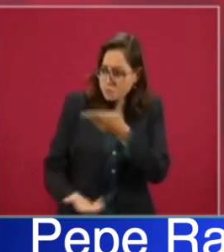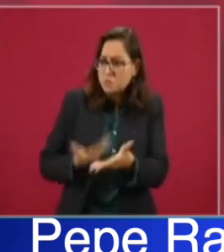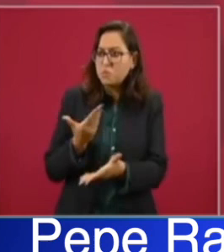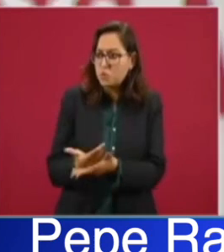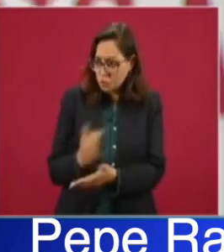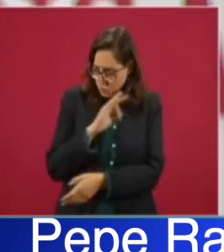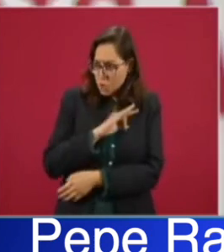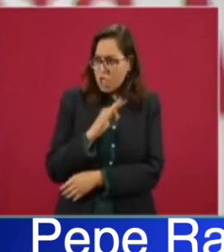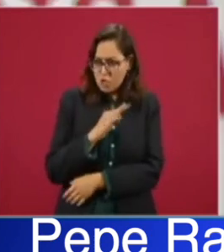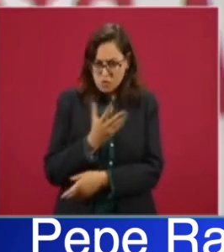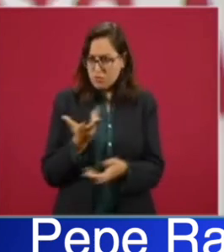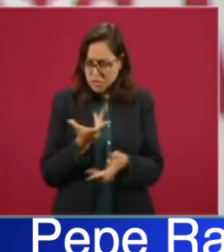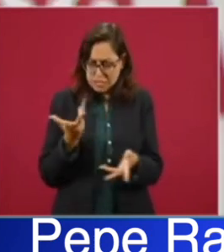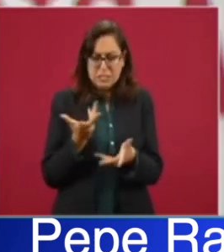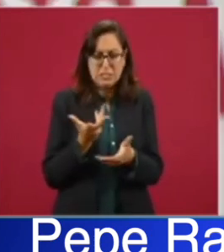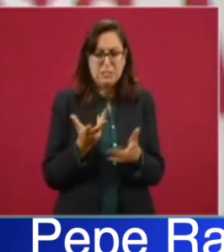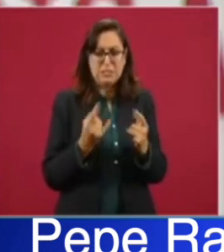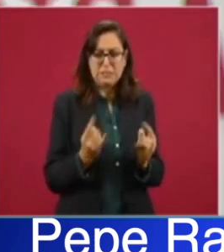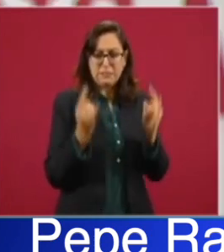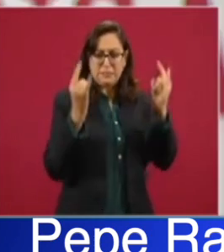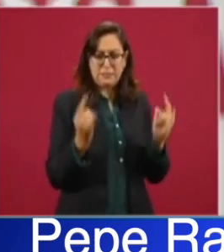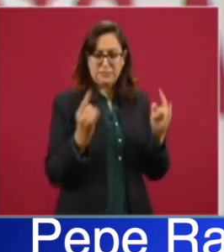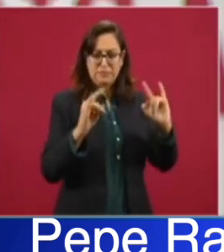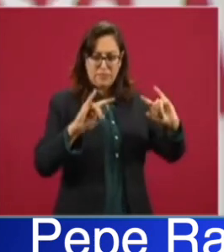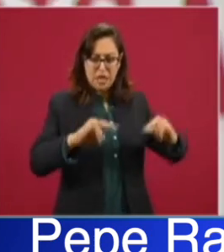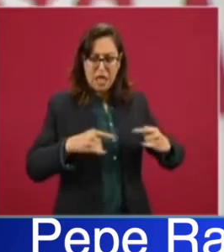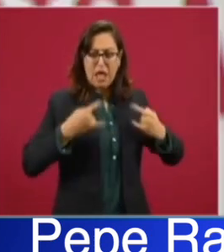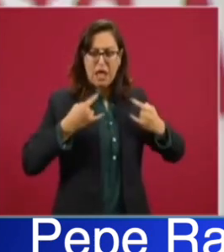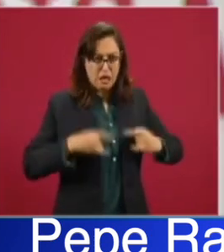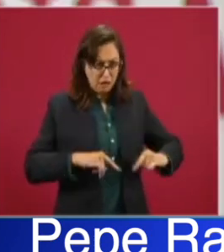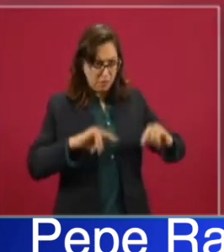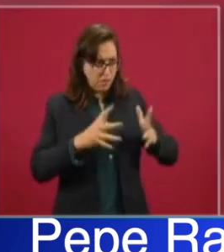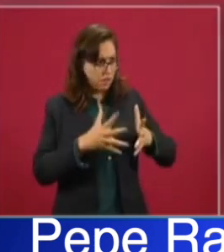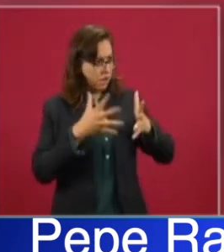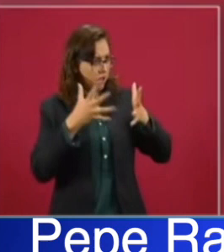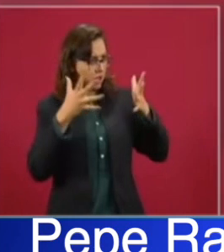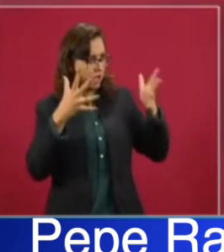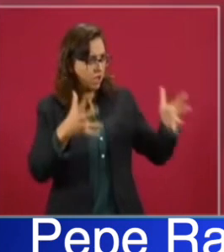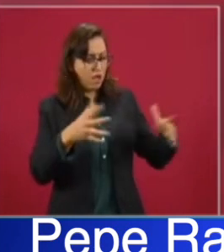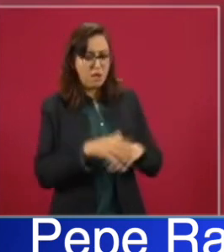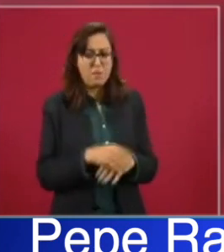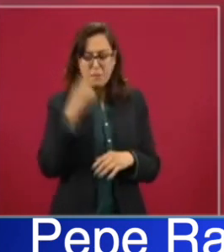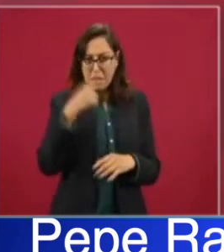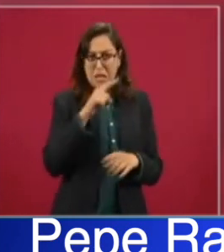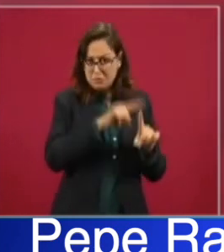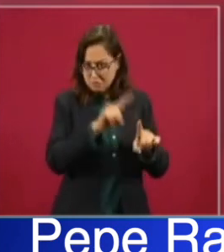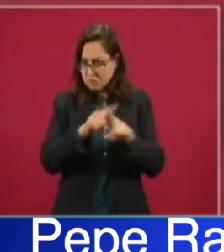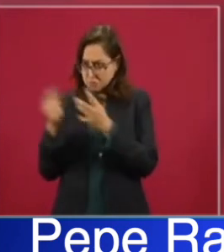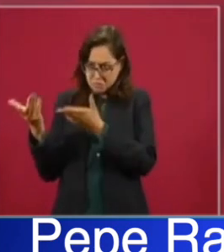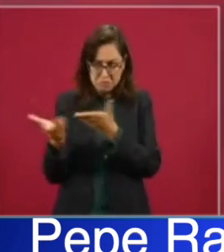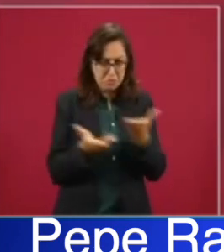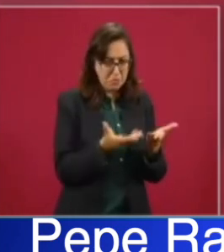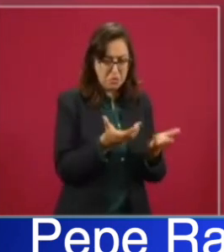enramada y colgarles unas hamacas grandes a Junco, el del Reforma, y a otros, sino